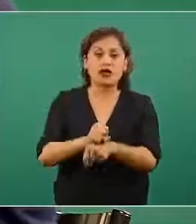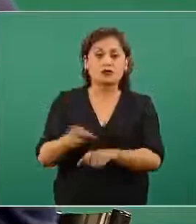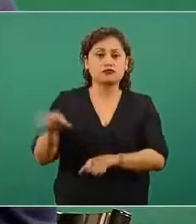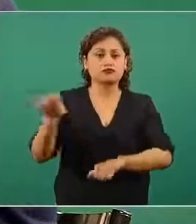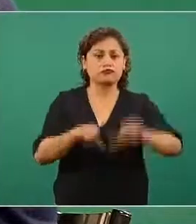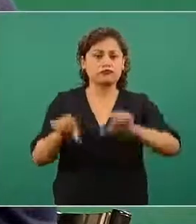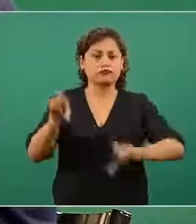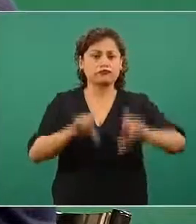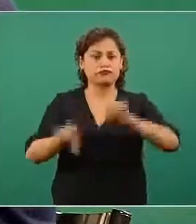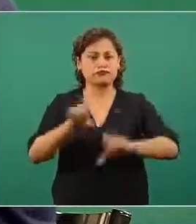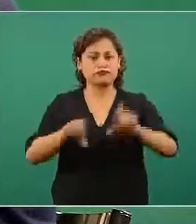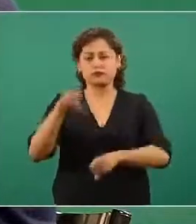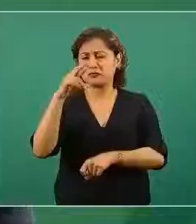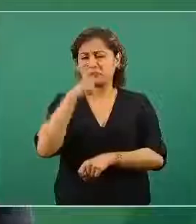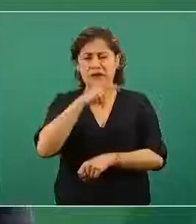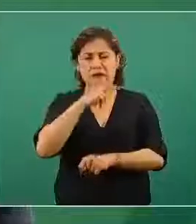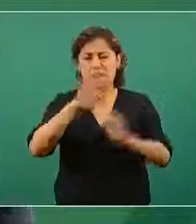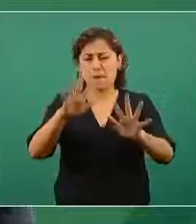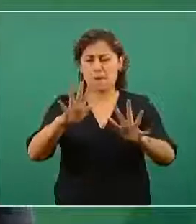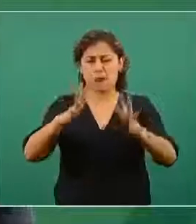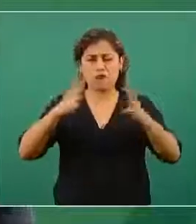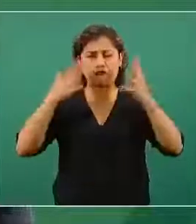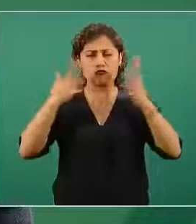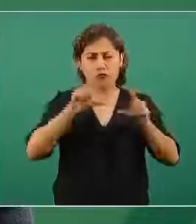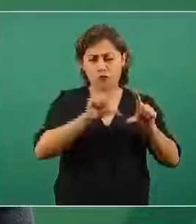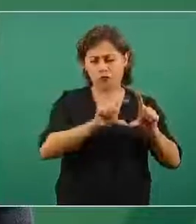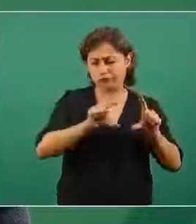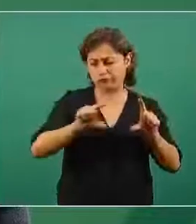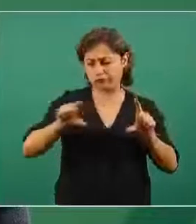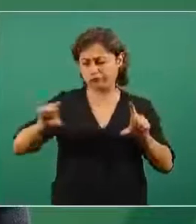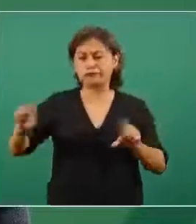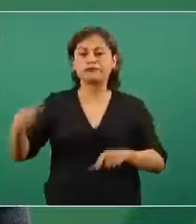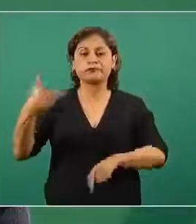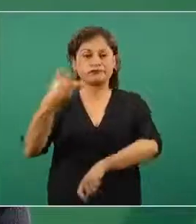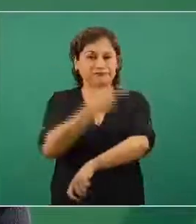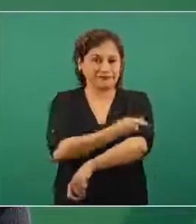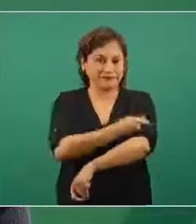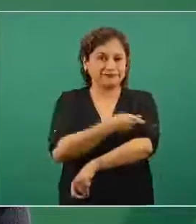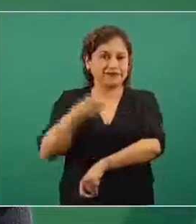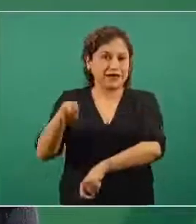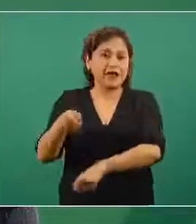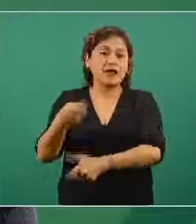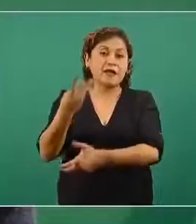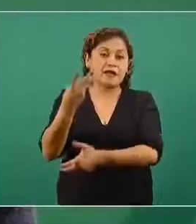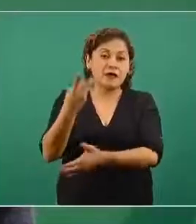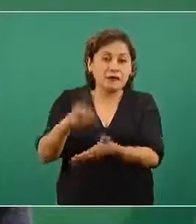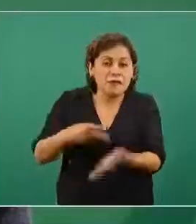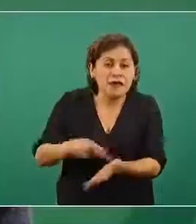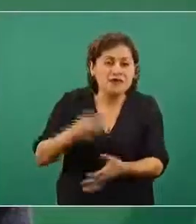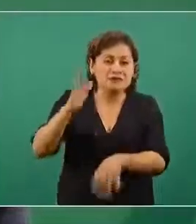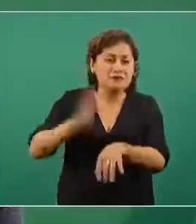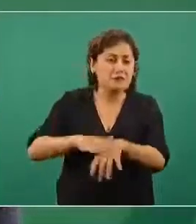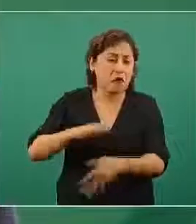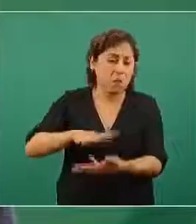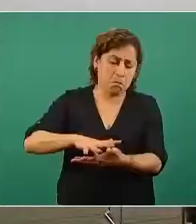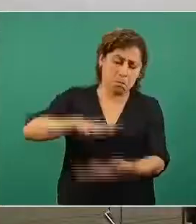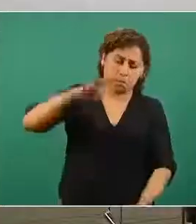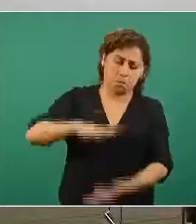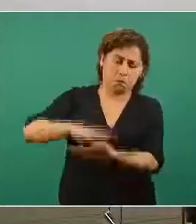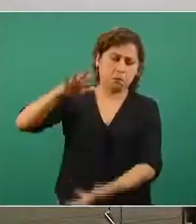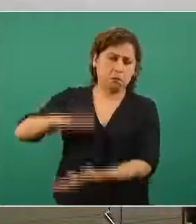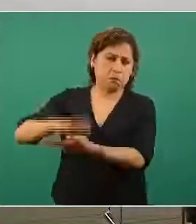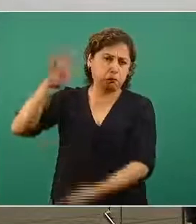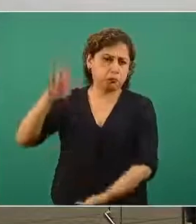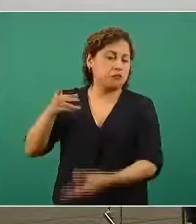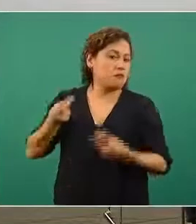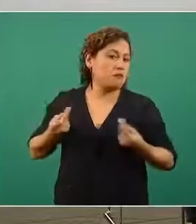sea, haya podido triplicar en su momento su producción de la que tenía inicialmente. Entonces, en la medida que todas las